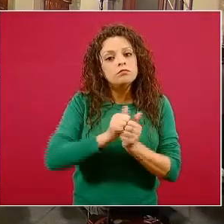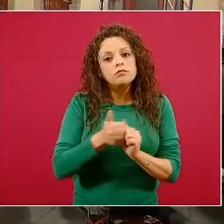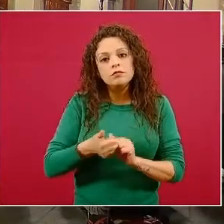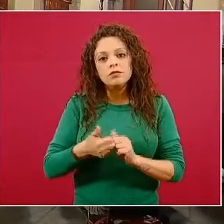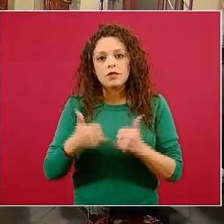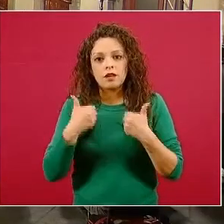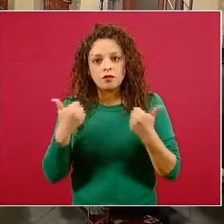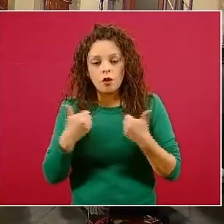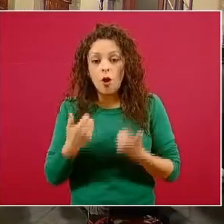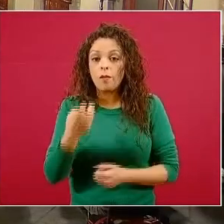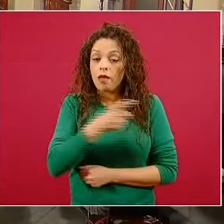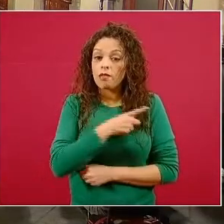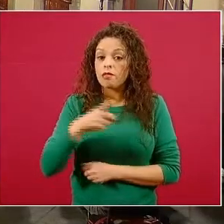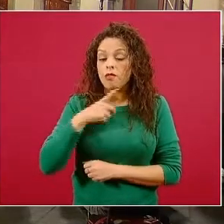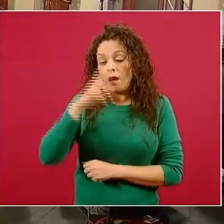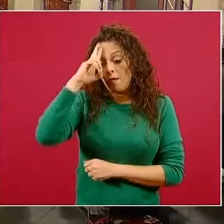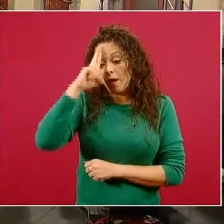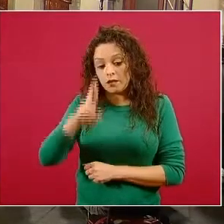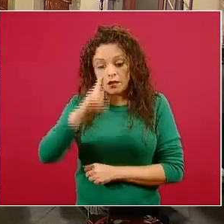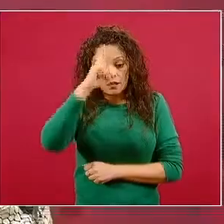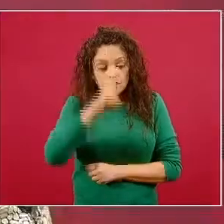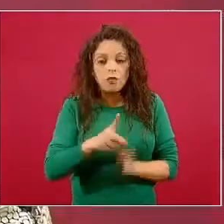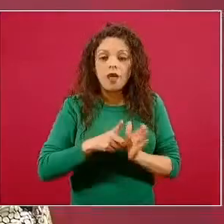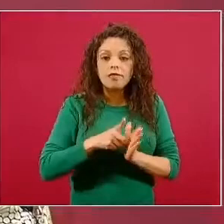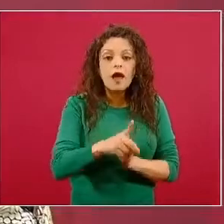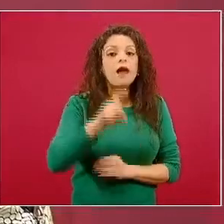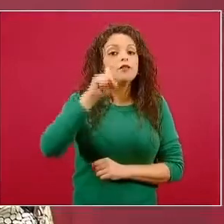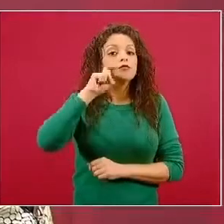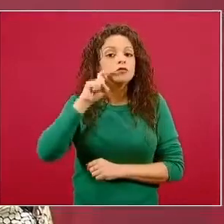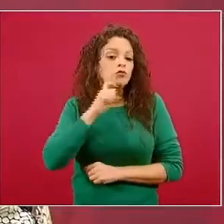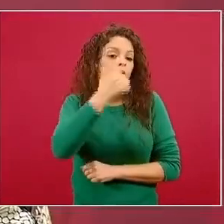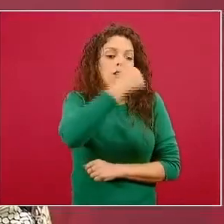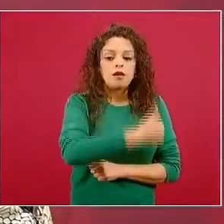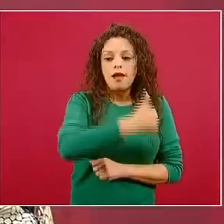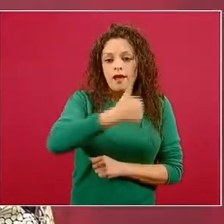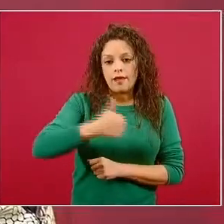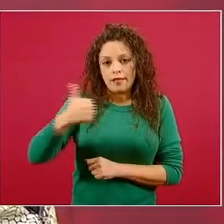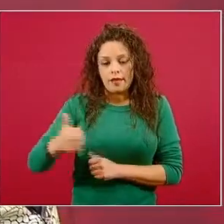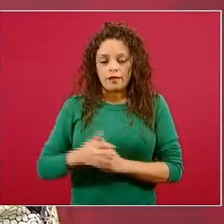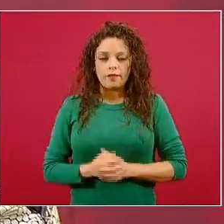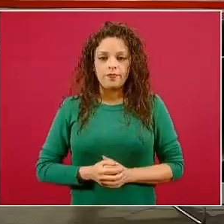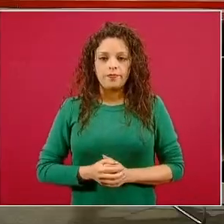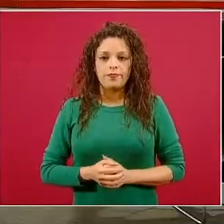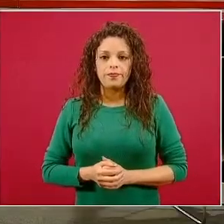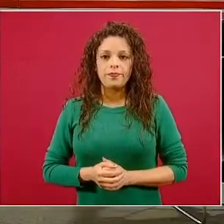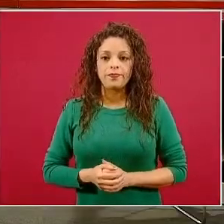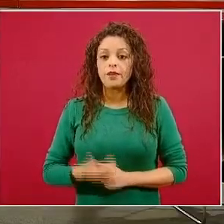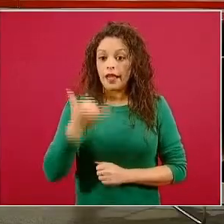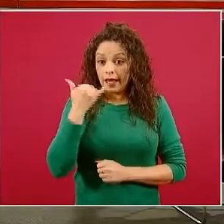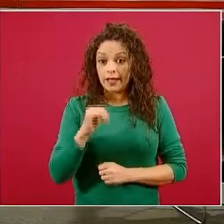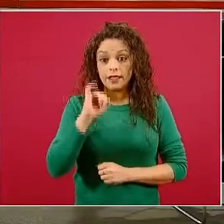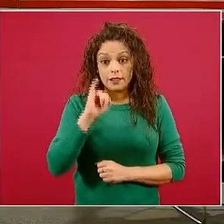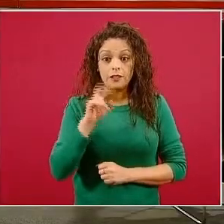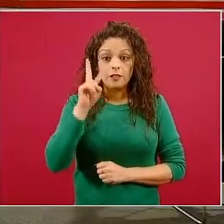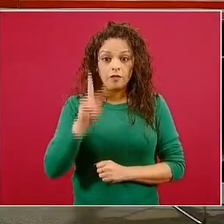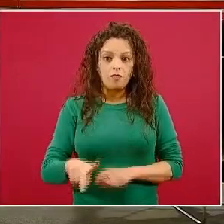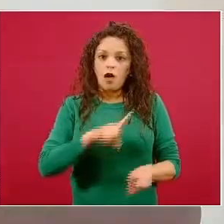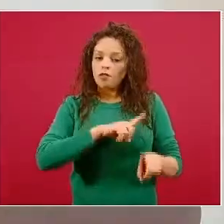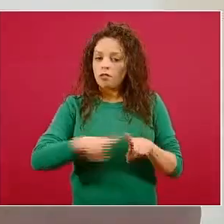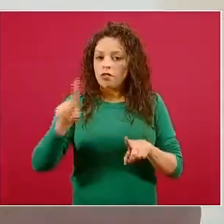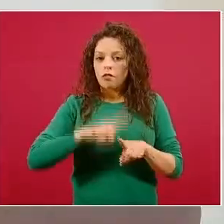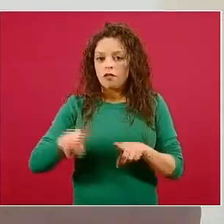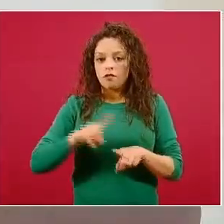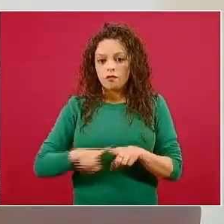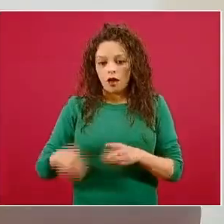respeto a los derechos sexuales y evidentemente con toda la serie de elementos que les